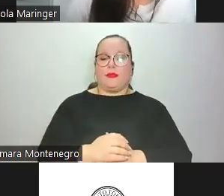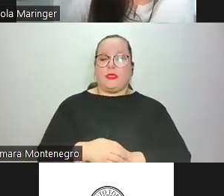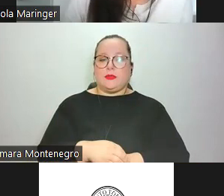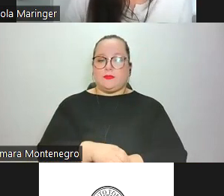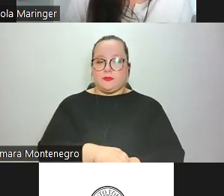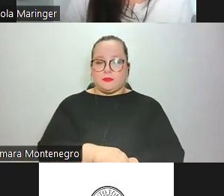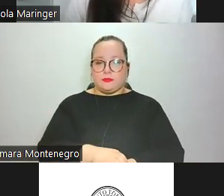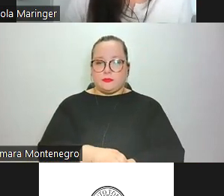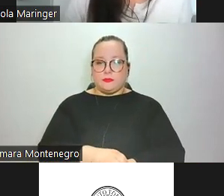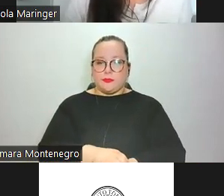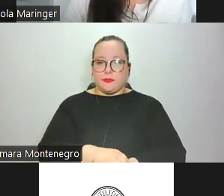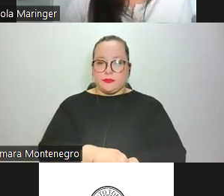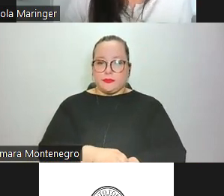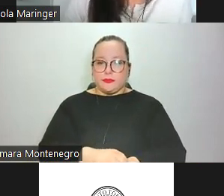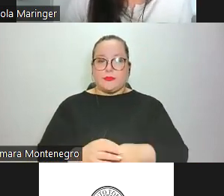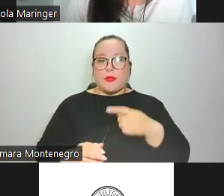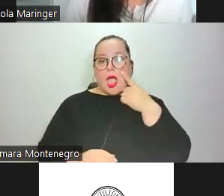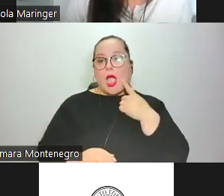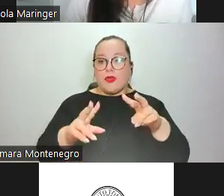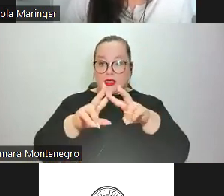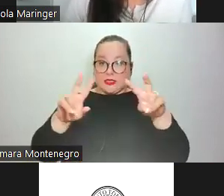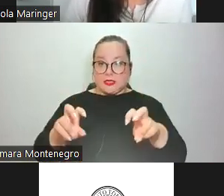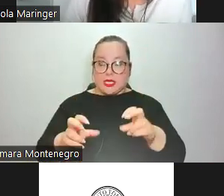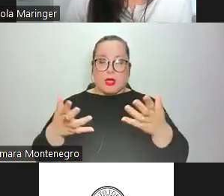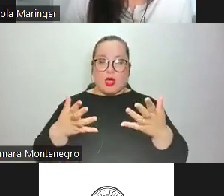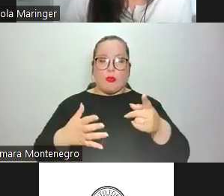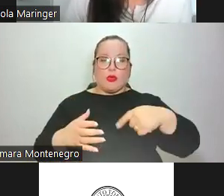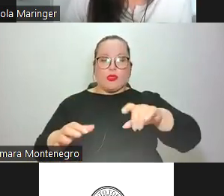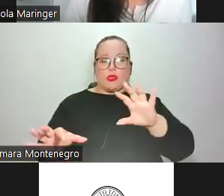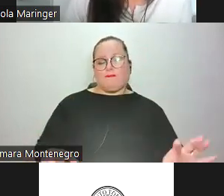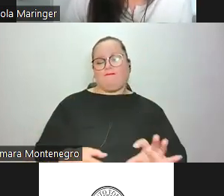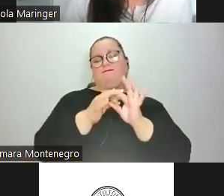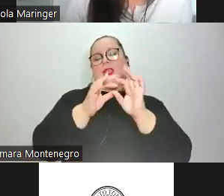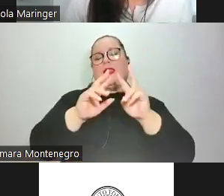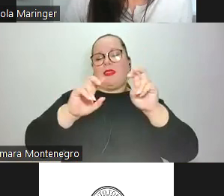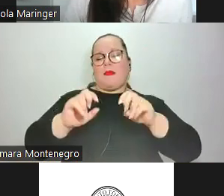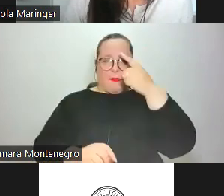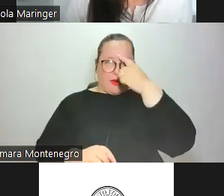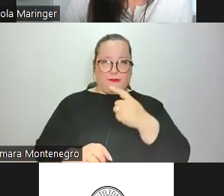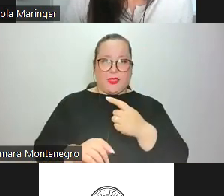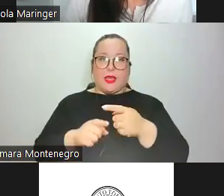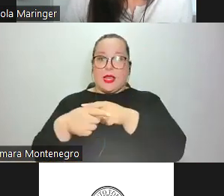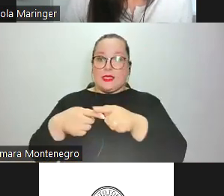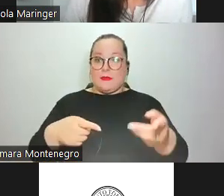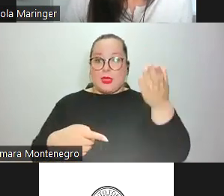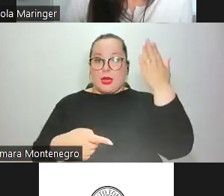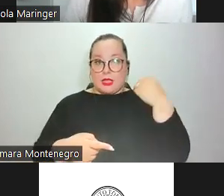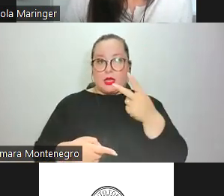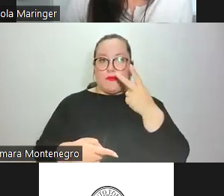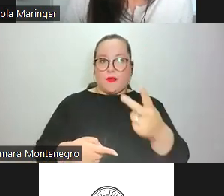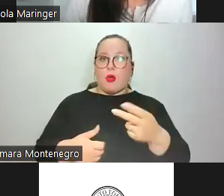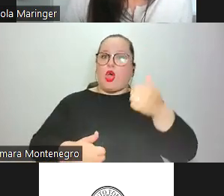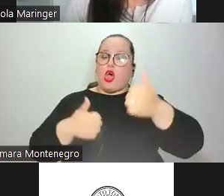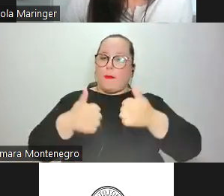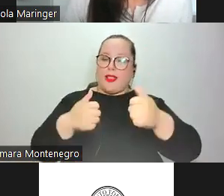a hacer este pequeño refresh de cómo reconectar con nuestro perfil. La semana anterior vimos